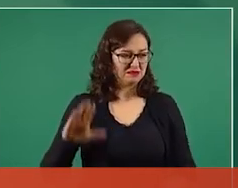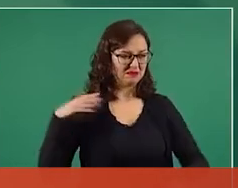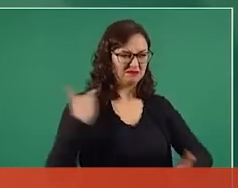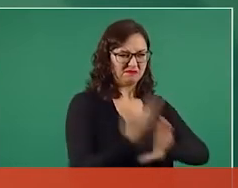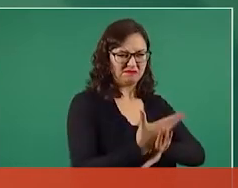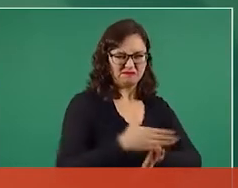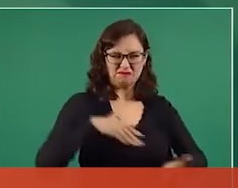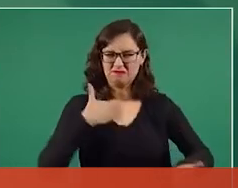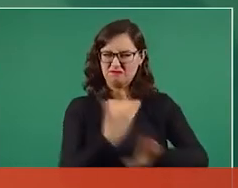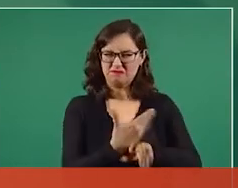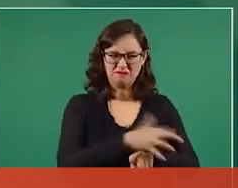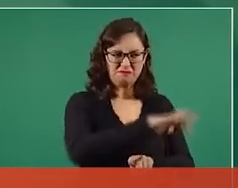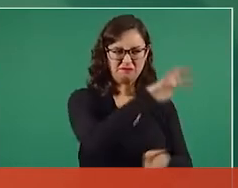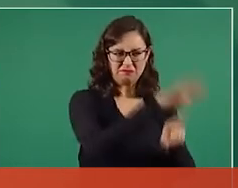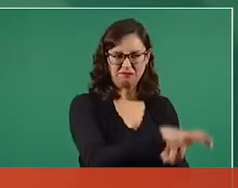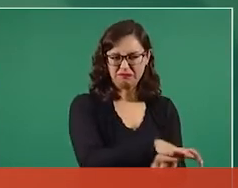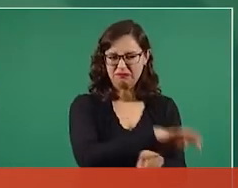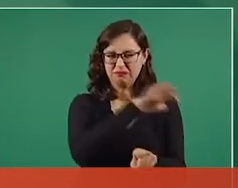la guerra.